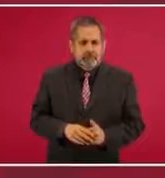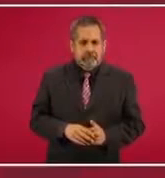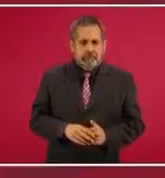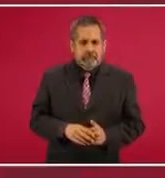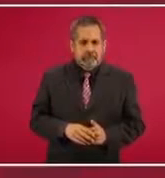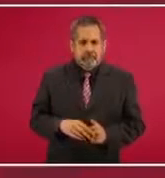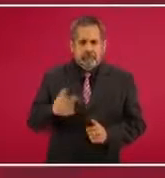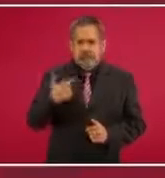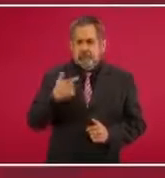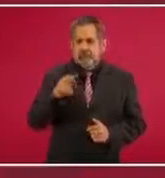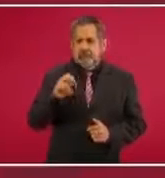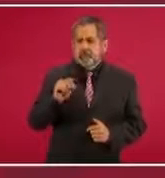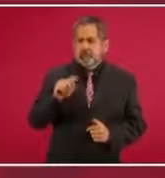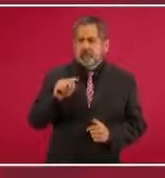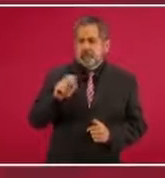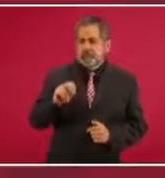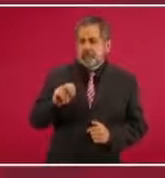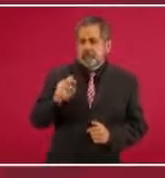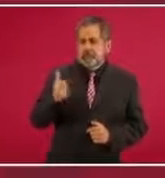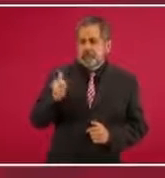gustavo galas